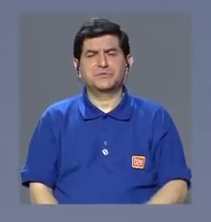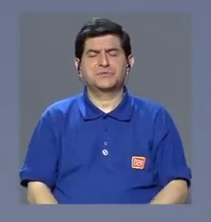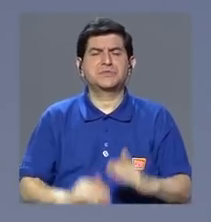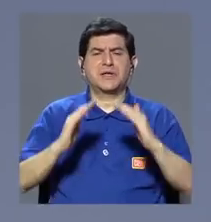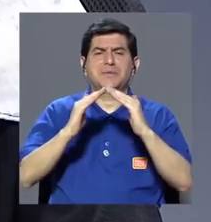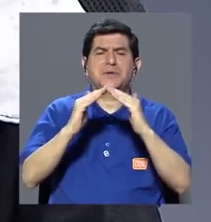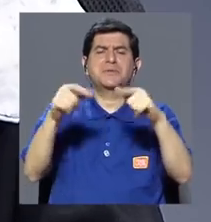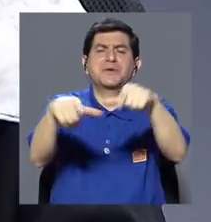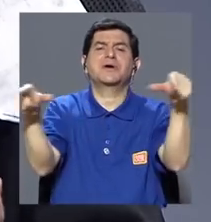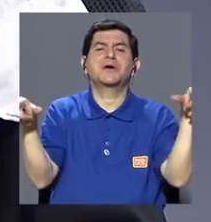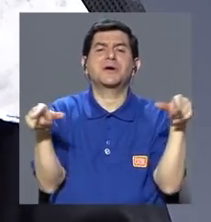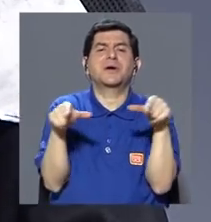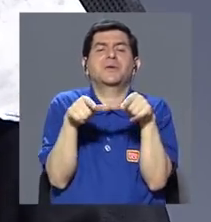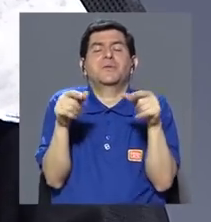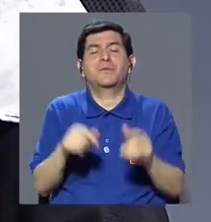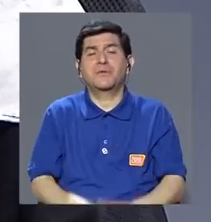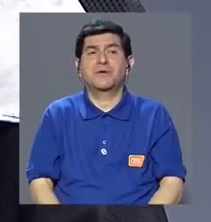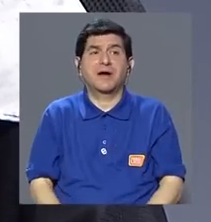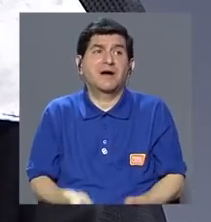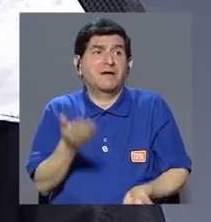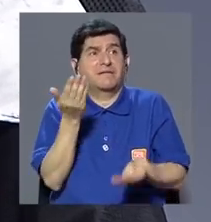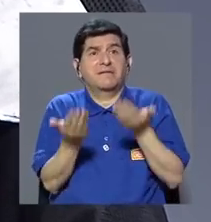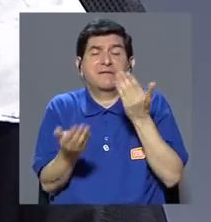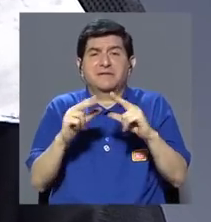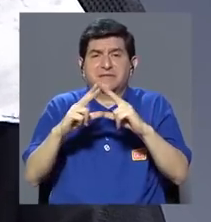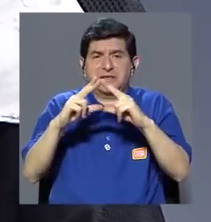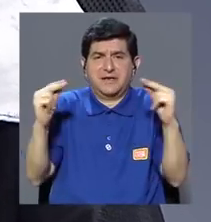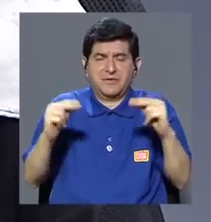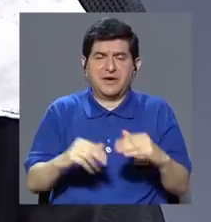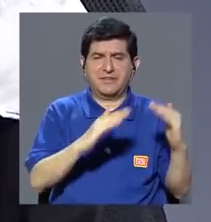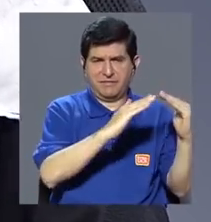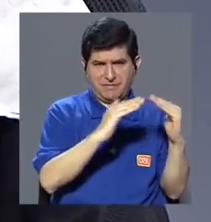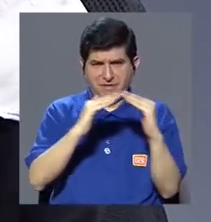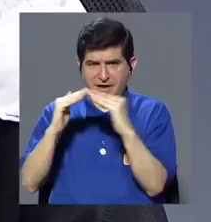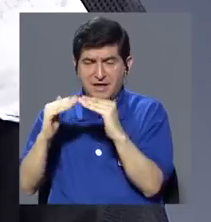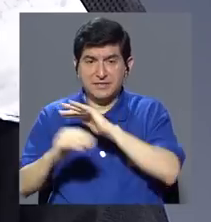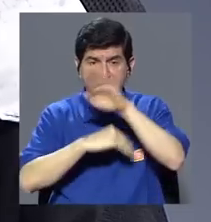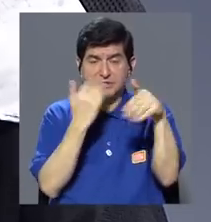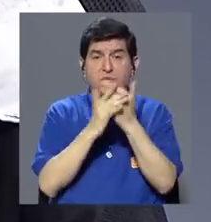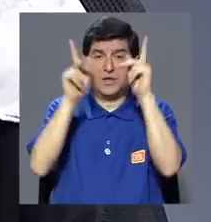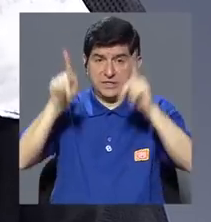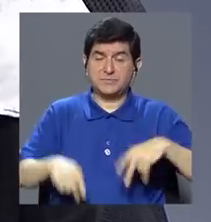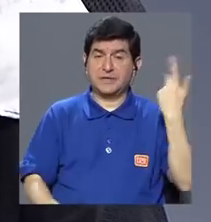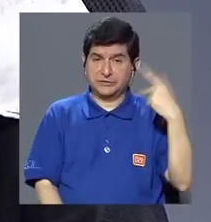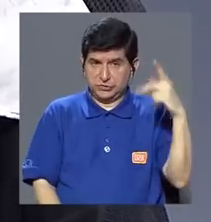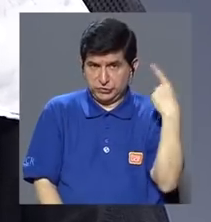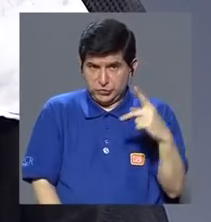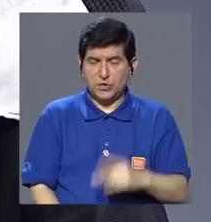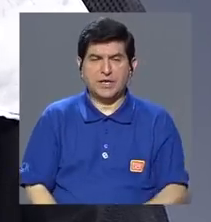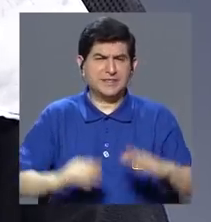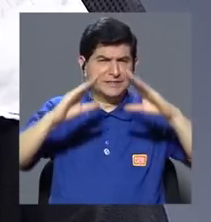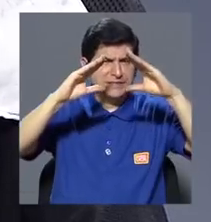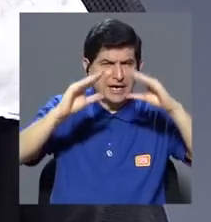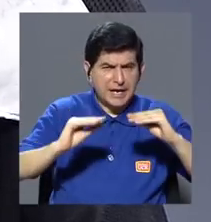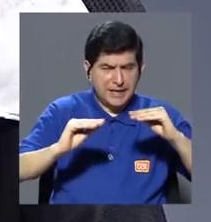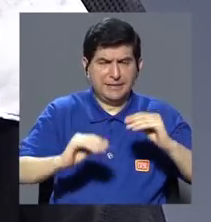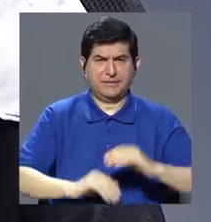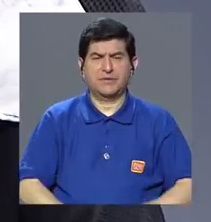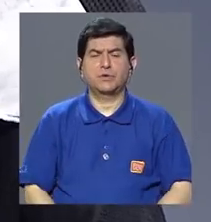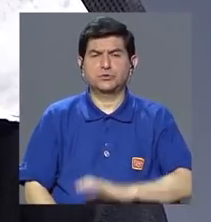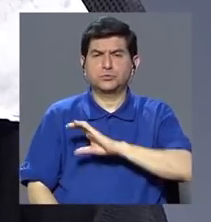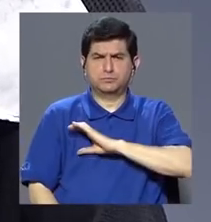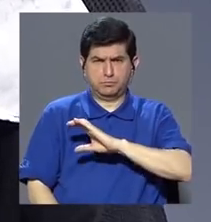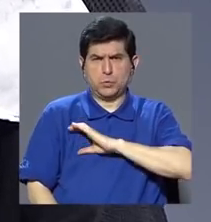zona por decir así aplicar agua residencial o sea todo el mundo corre peligro por las noches andan los los